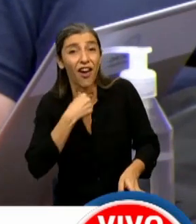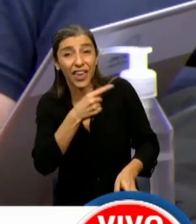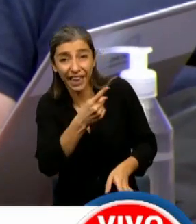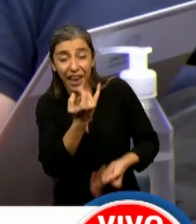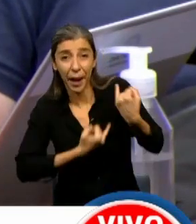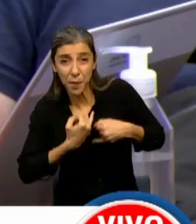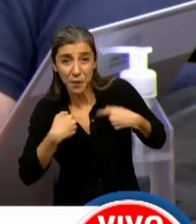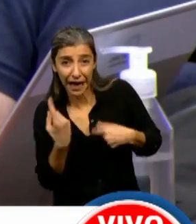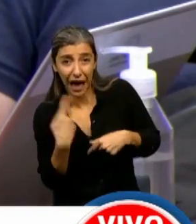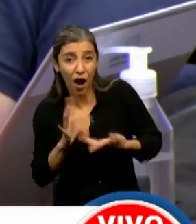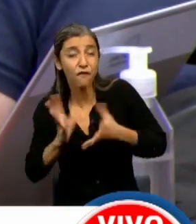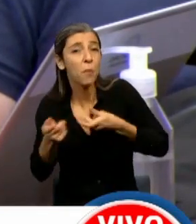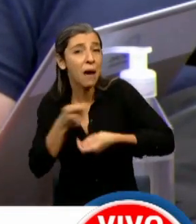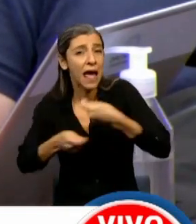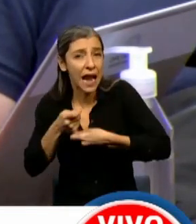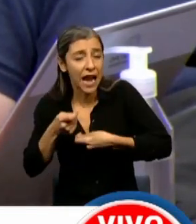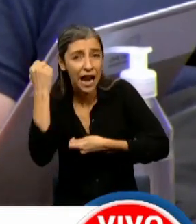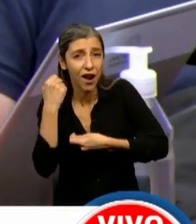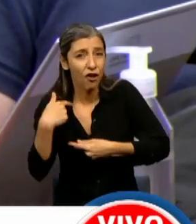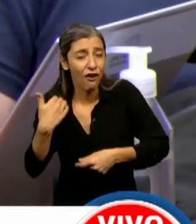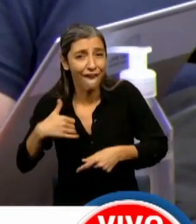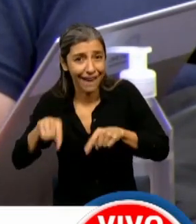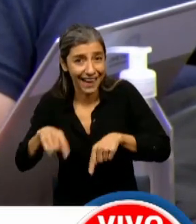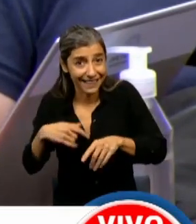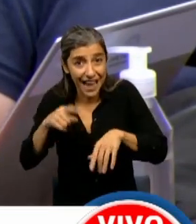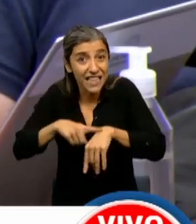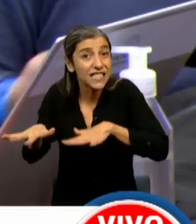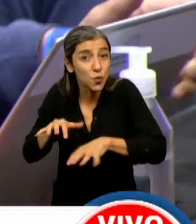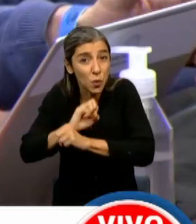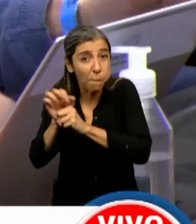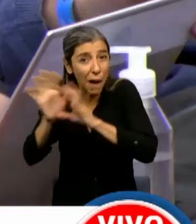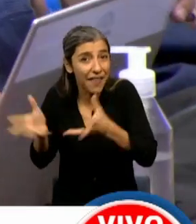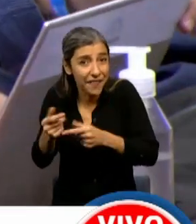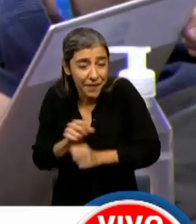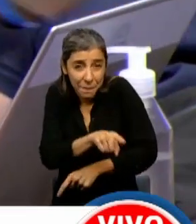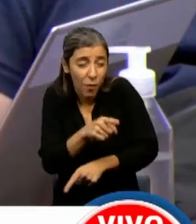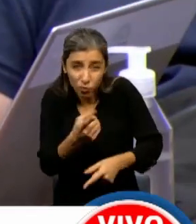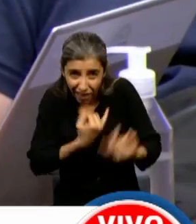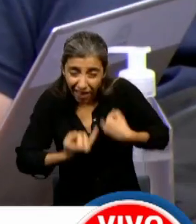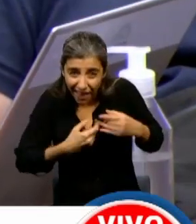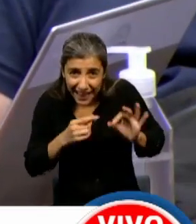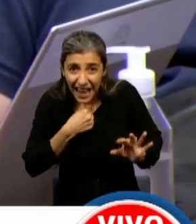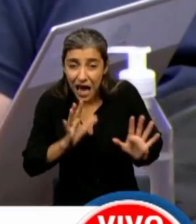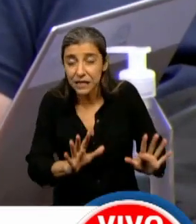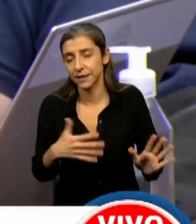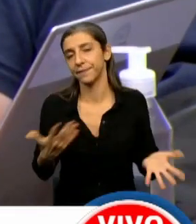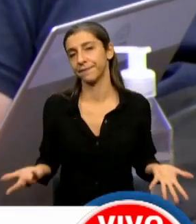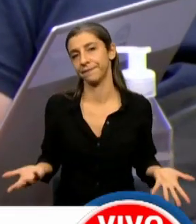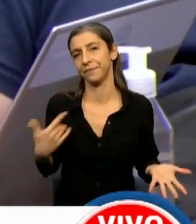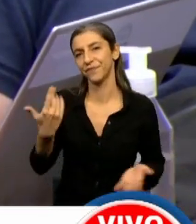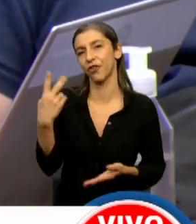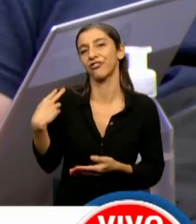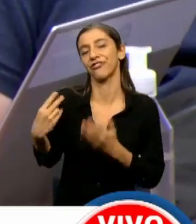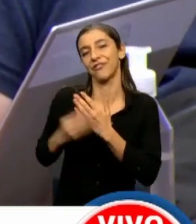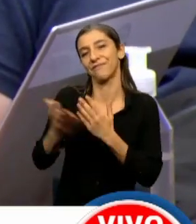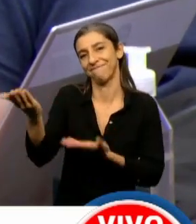global. Entonces, presidente y al jefe de gabinete, yo creo que cuando empezó este proceso,